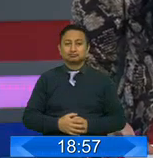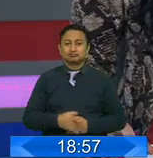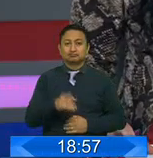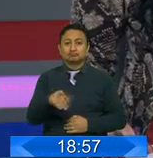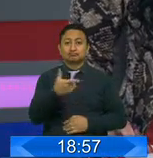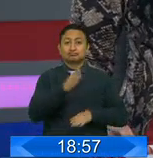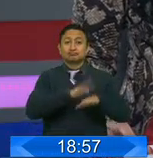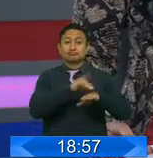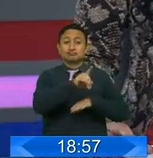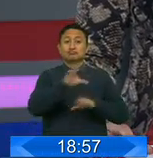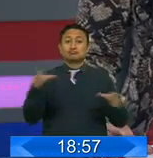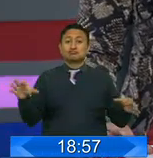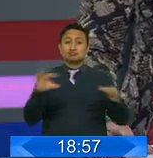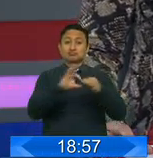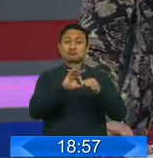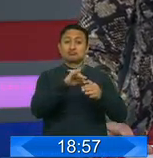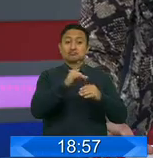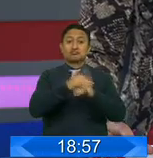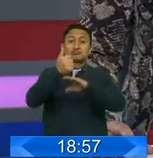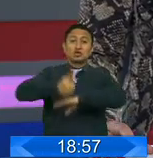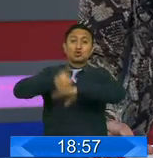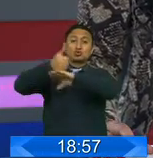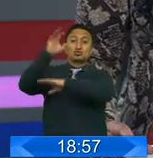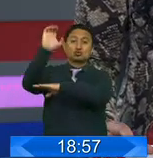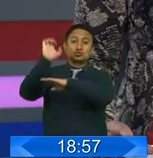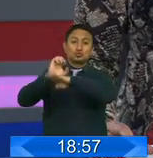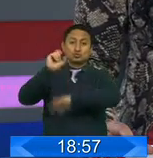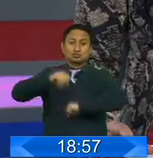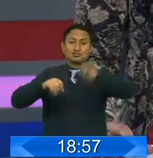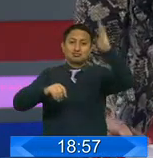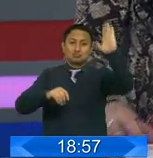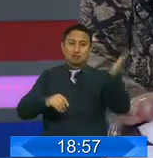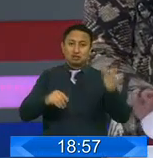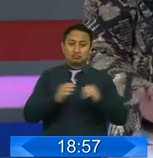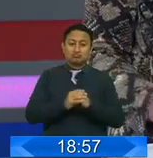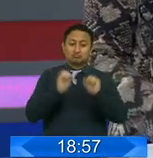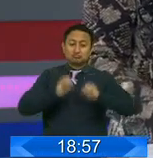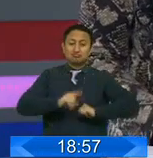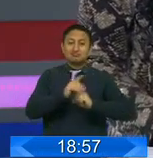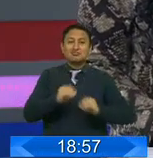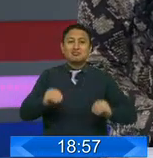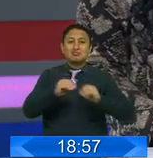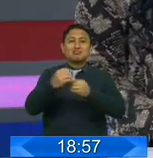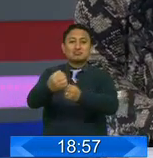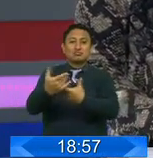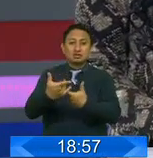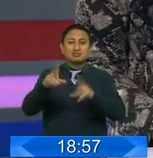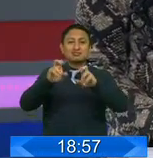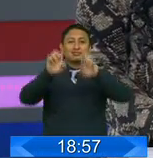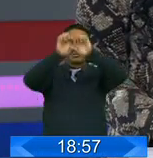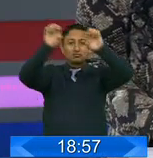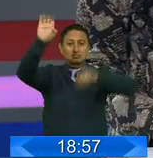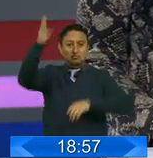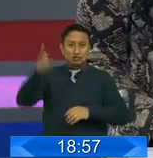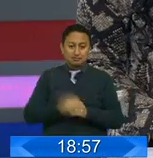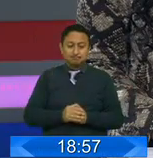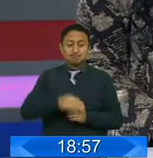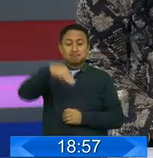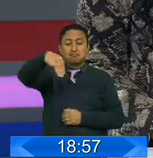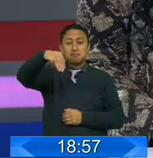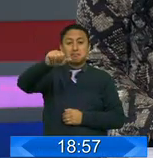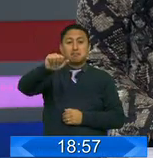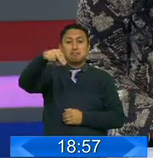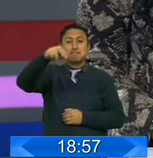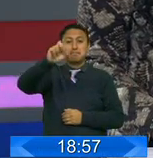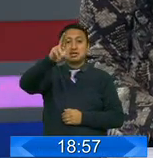Gracias a la cooperación alcanzada entre autoridades ecuatorianas y brasileñas para liberar información del caso de Brecht, Luis Mameri y